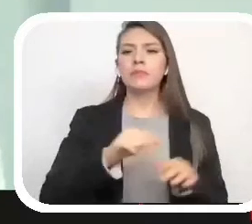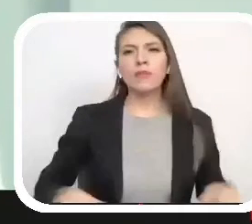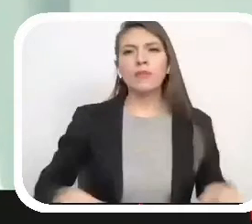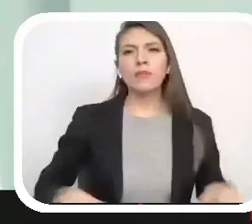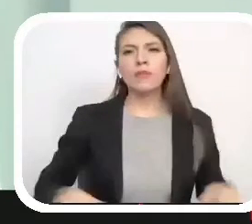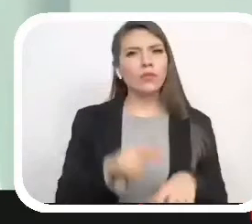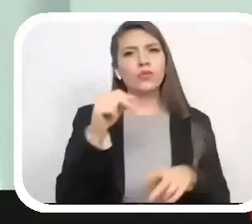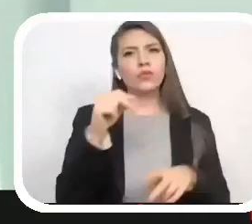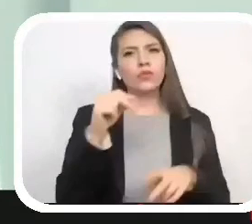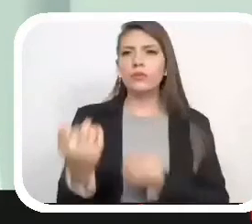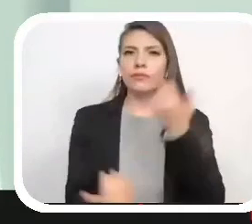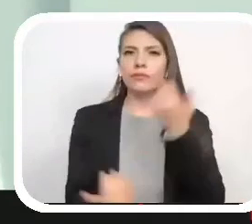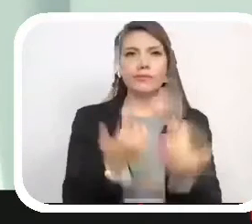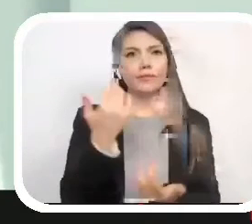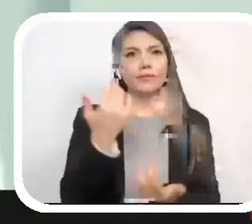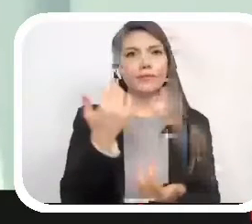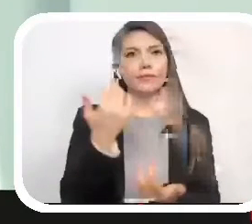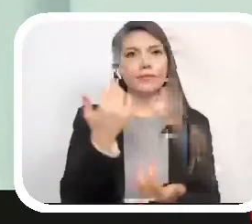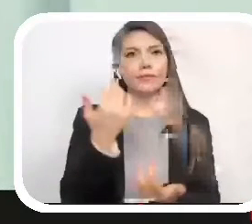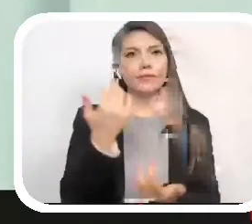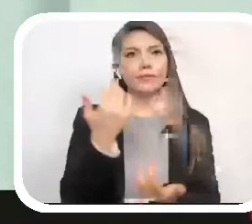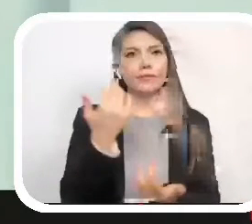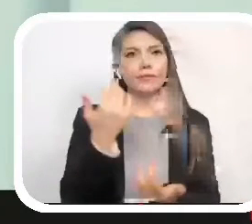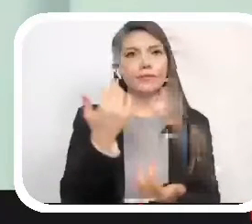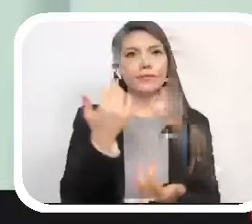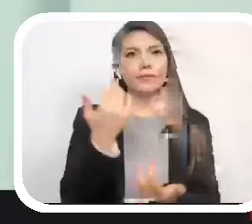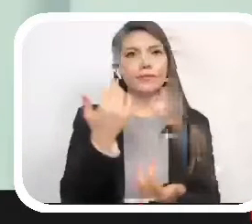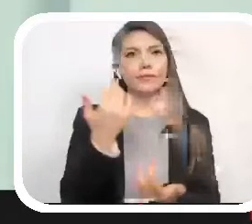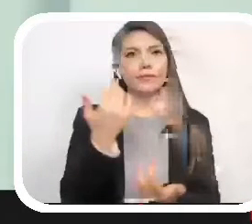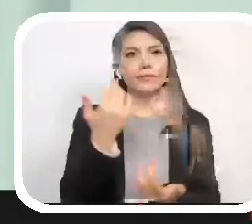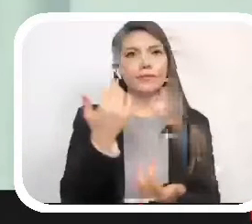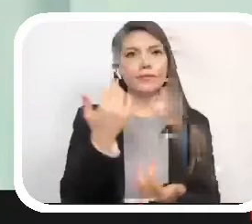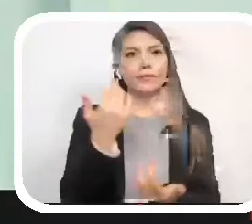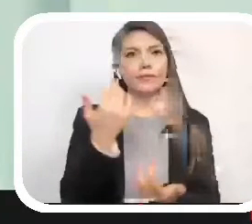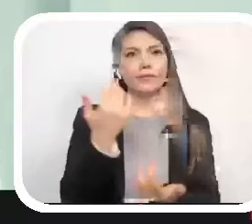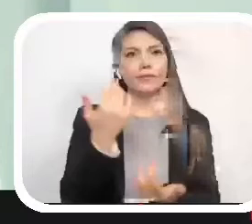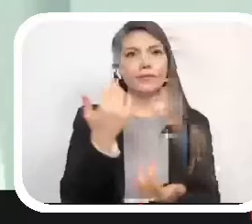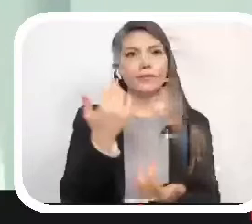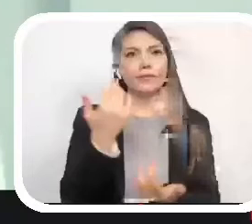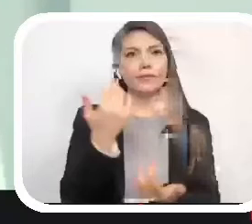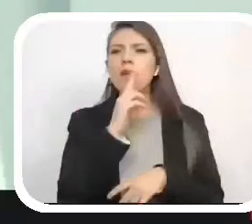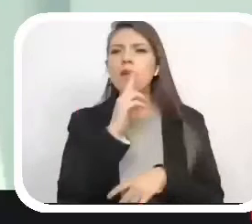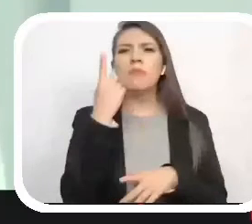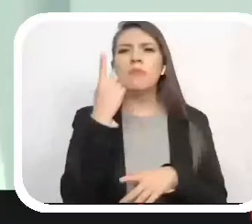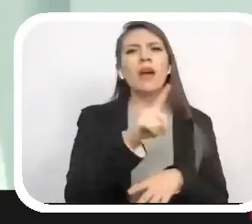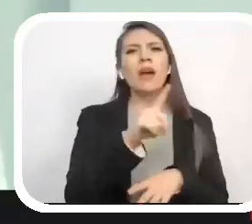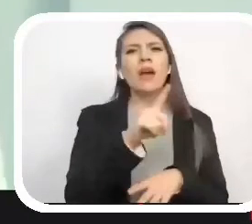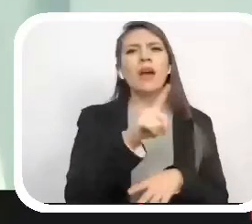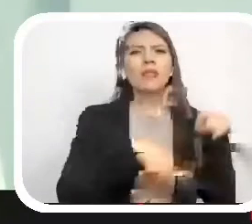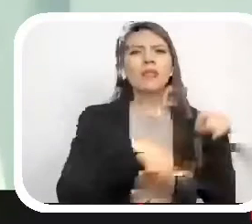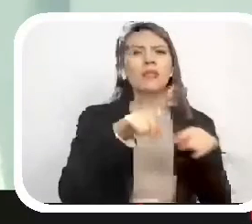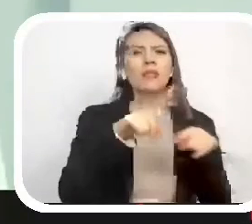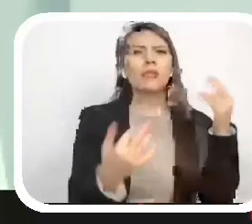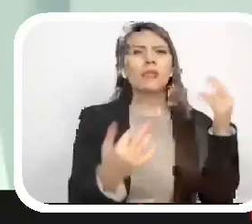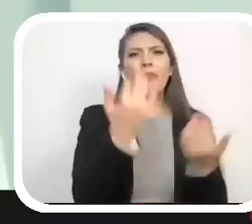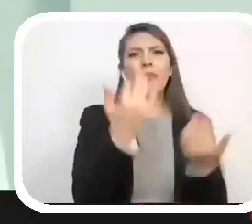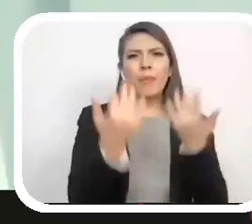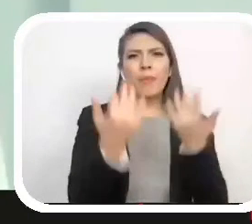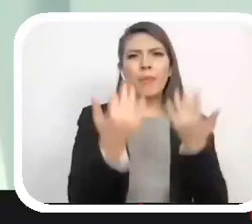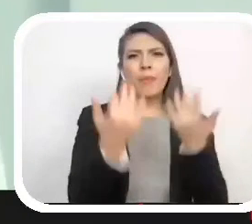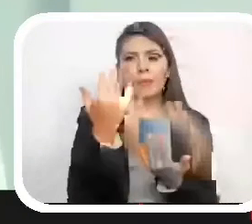de fomentar el uso de alternativas sostenibles que reduzcan las quemas agropecuarias y sus